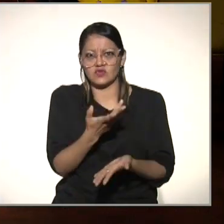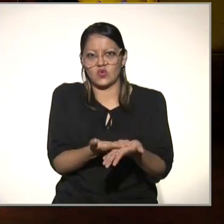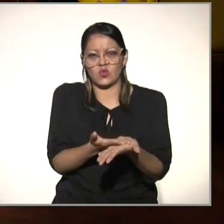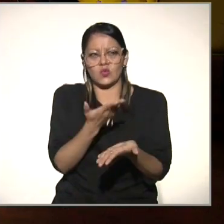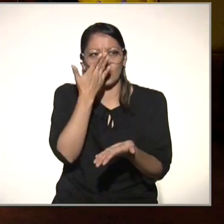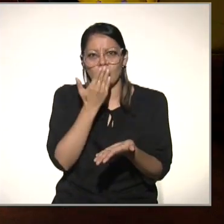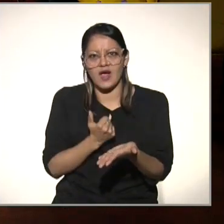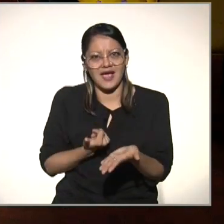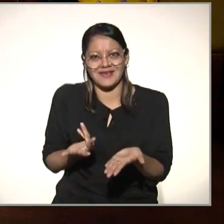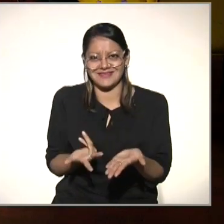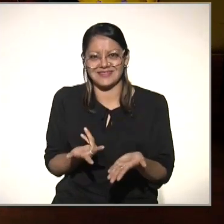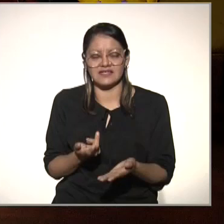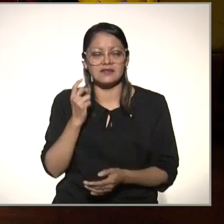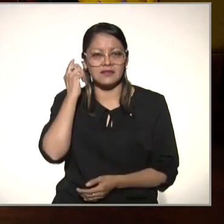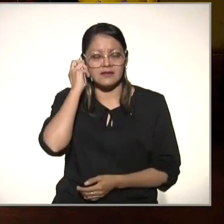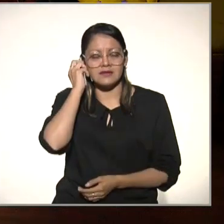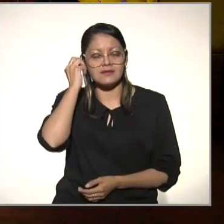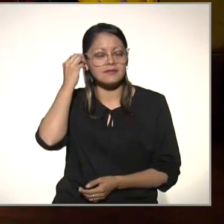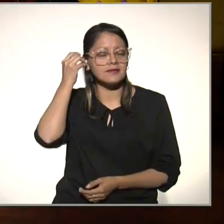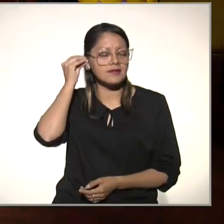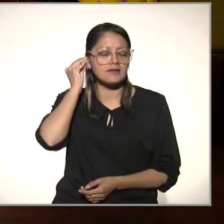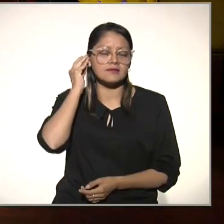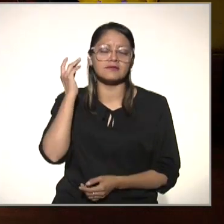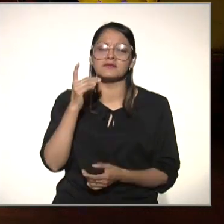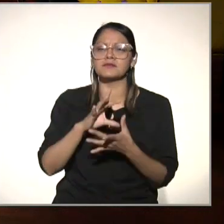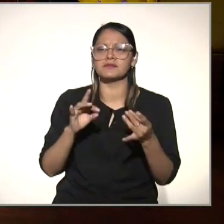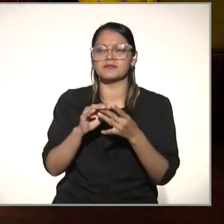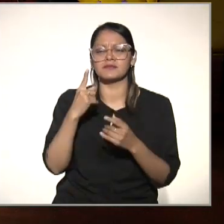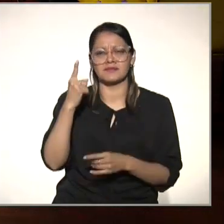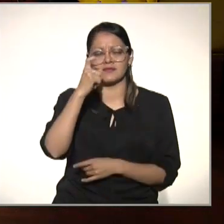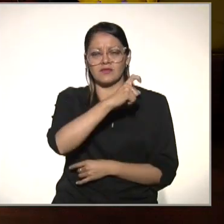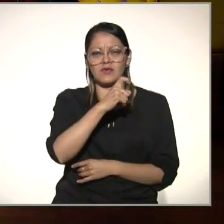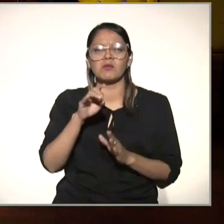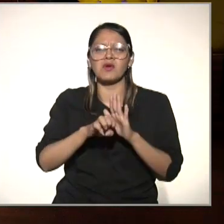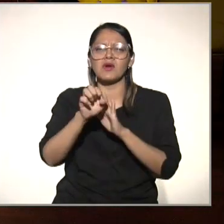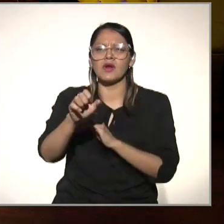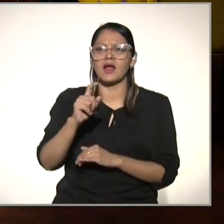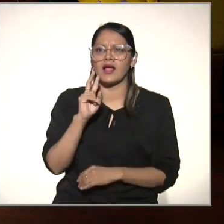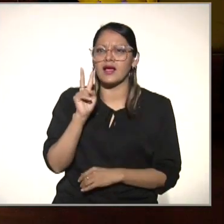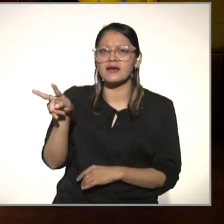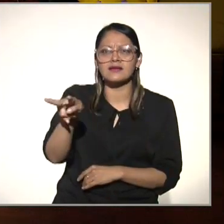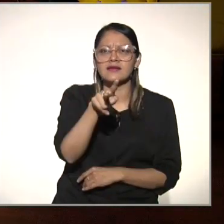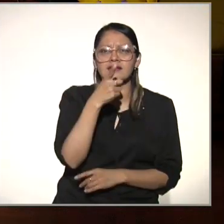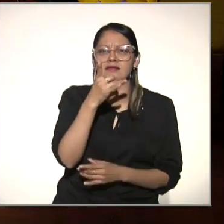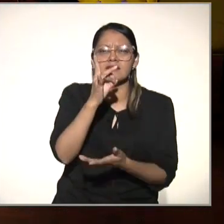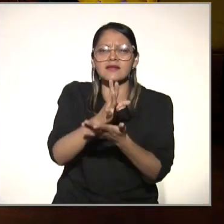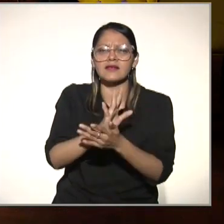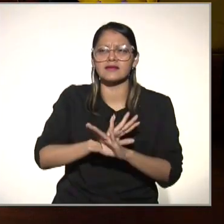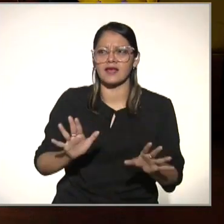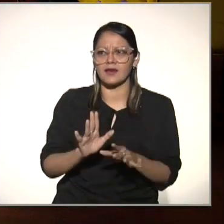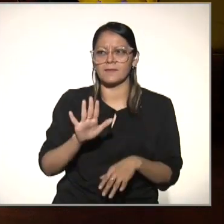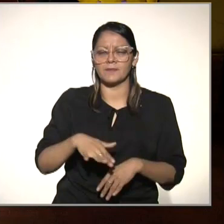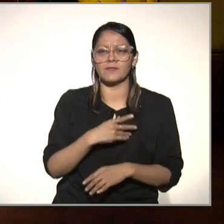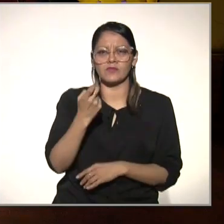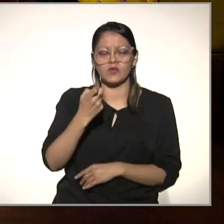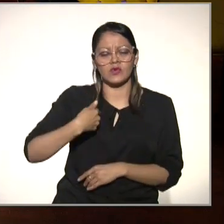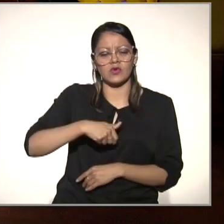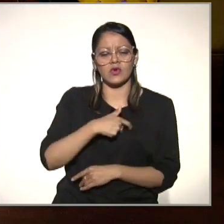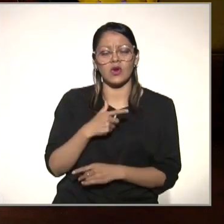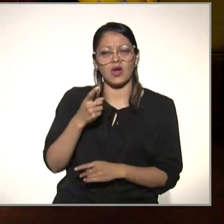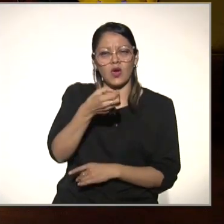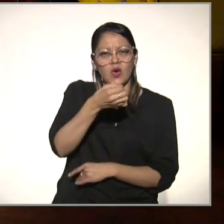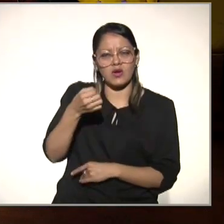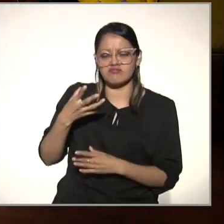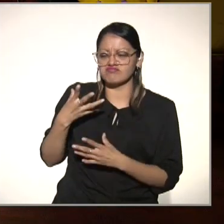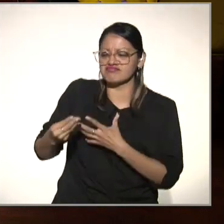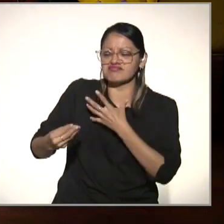justifica, pero digo, dimensionemos la complejidad, no nos quedemos en el zócalo de lo que vemos. Porque si no, vamos a seguir reproduciendo un